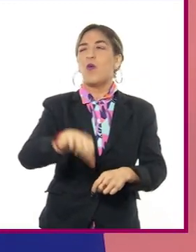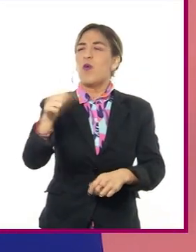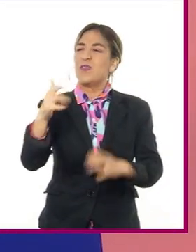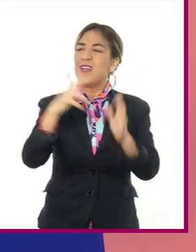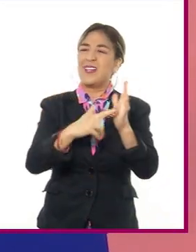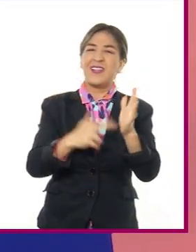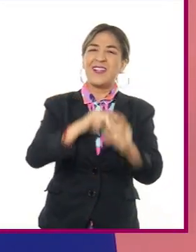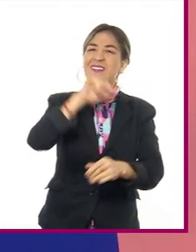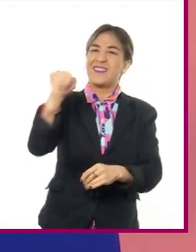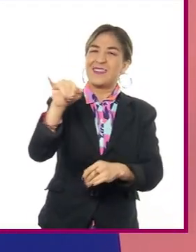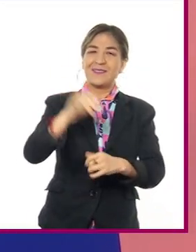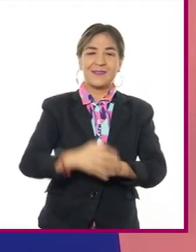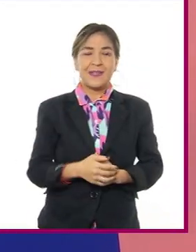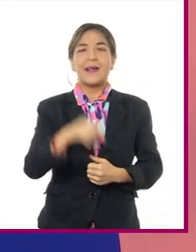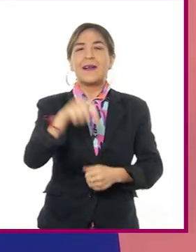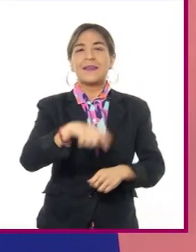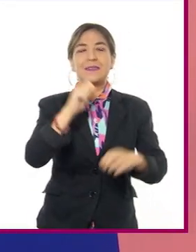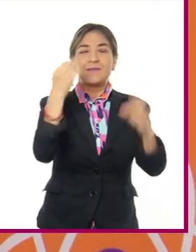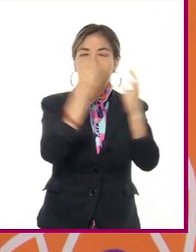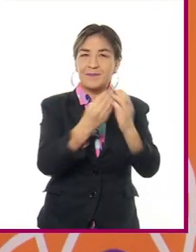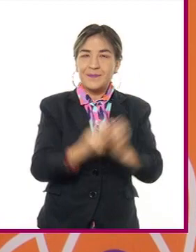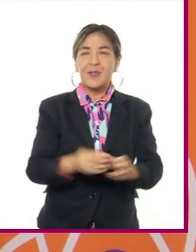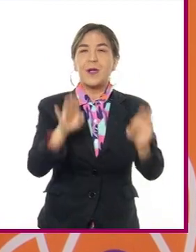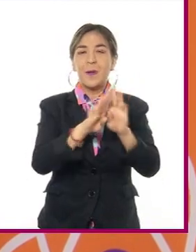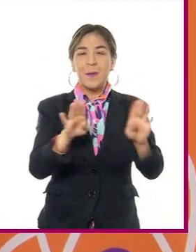a interpretar y clasificar reglas.